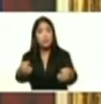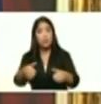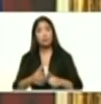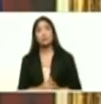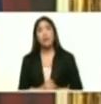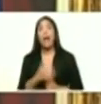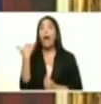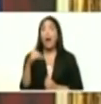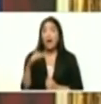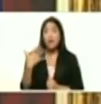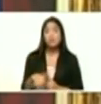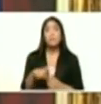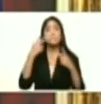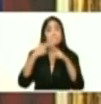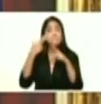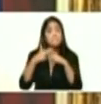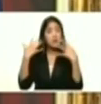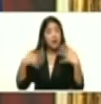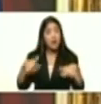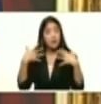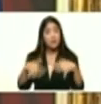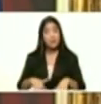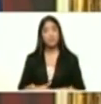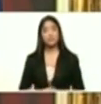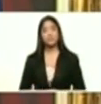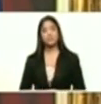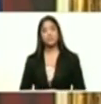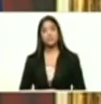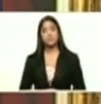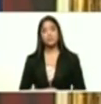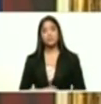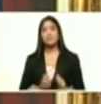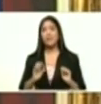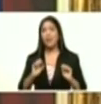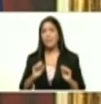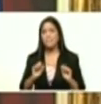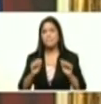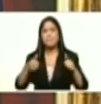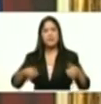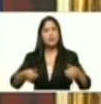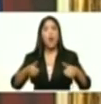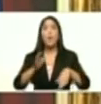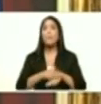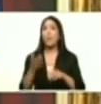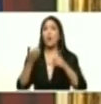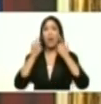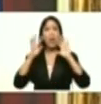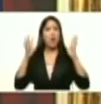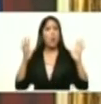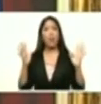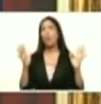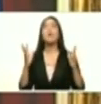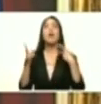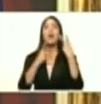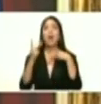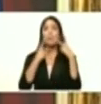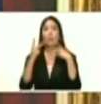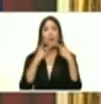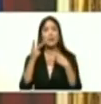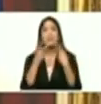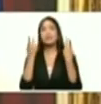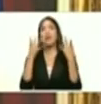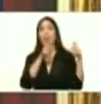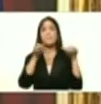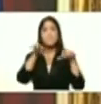hay grandes tensiones, grandes peligros, grandes amenazas, de que se desencadene, por la locura, del caos, de la política, caótica,